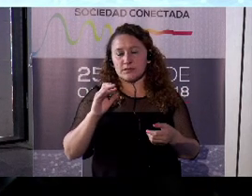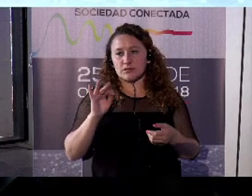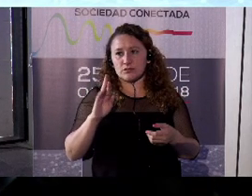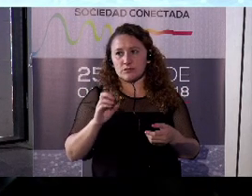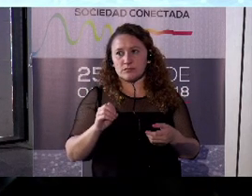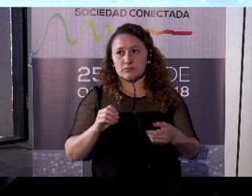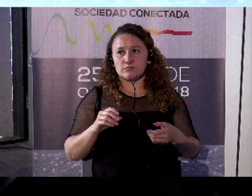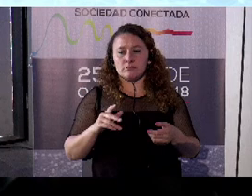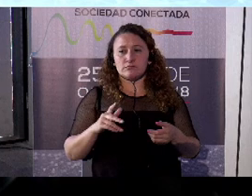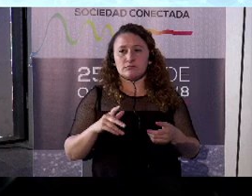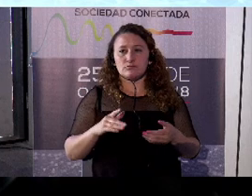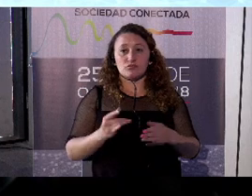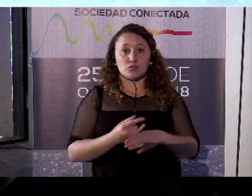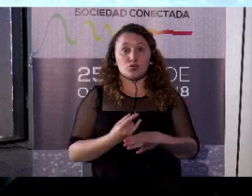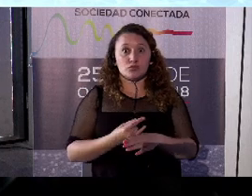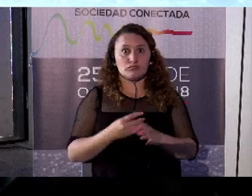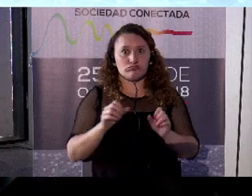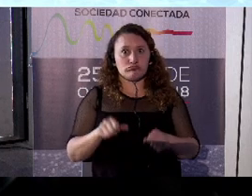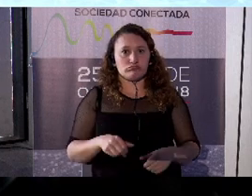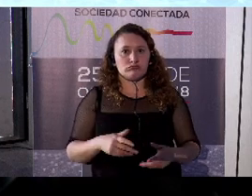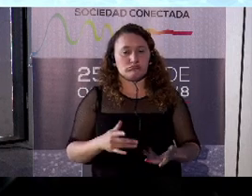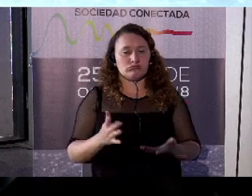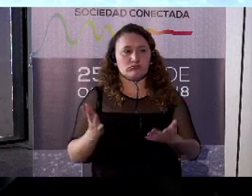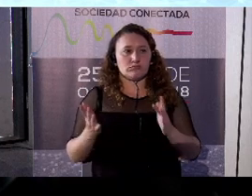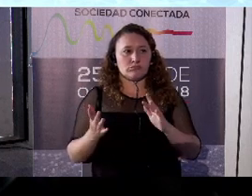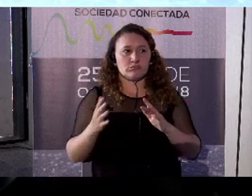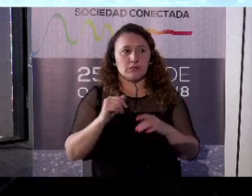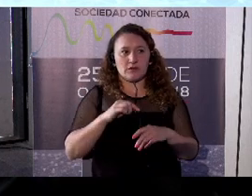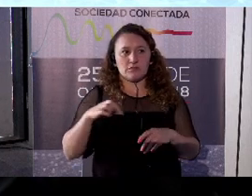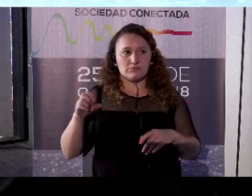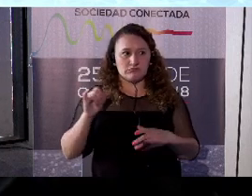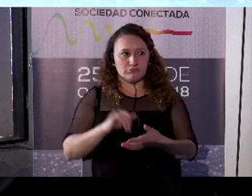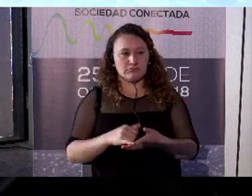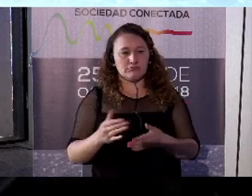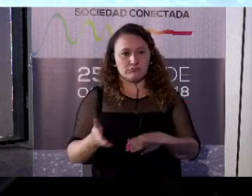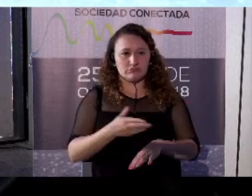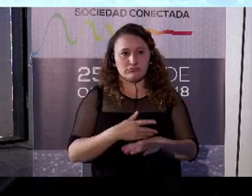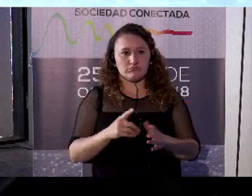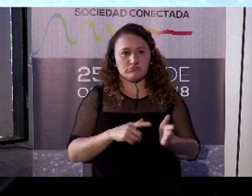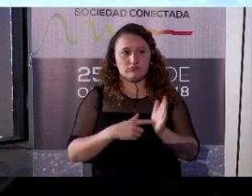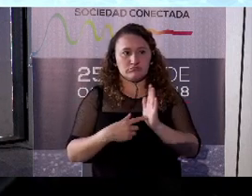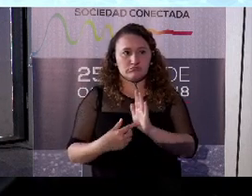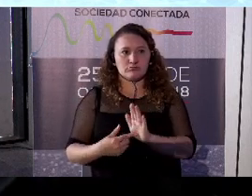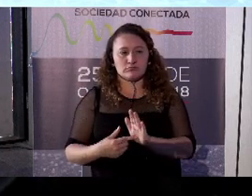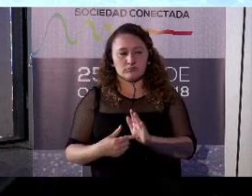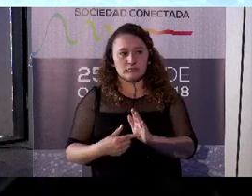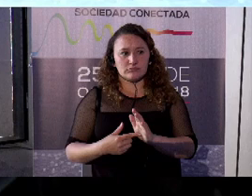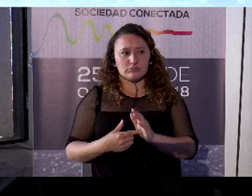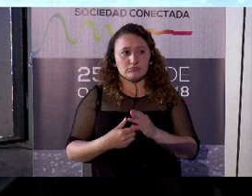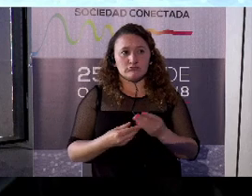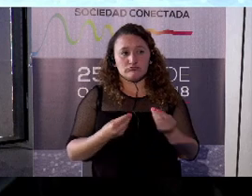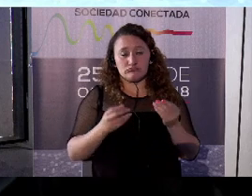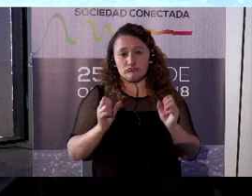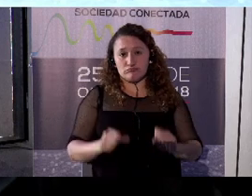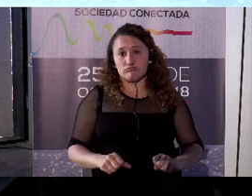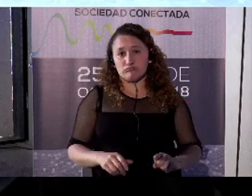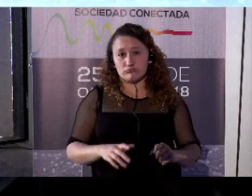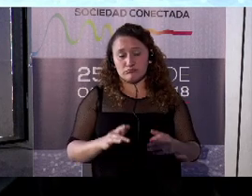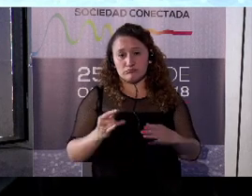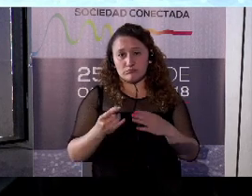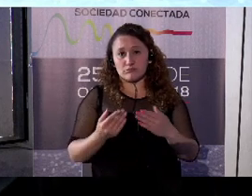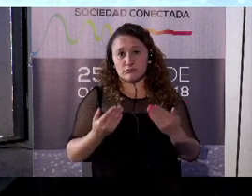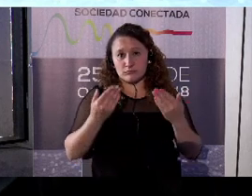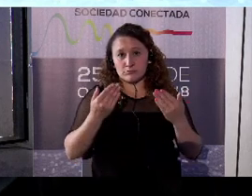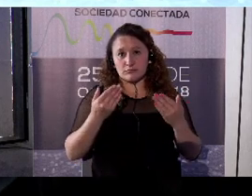para poder usar esas aplicaciones que mostraron en el panel anterior para que puedan